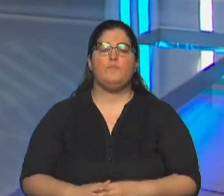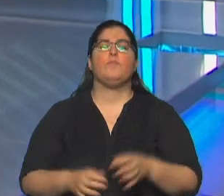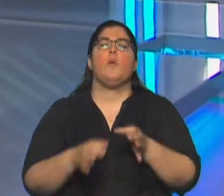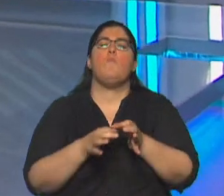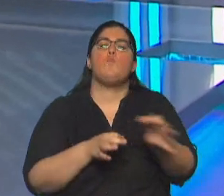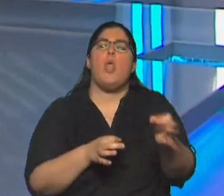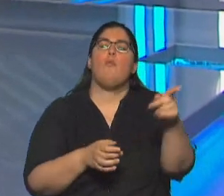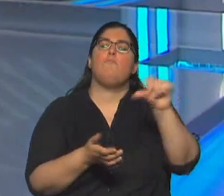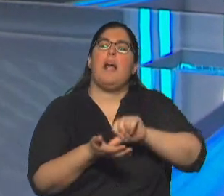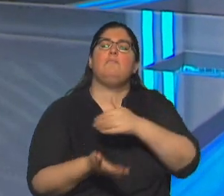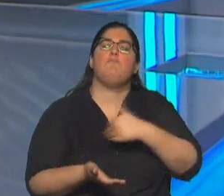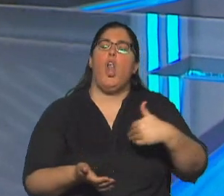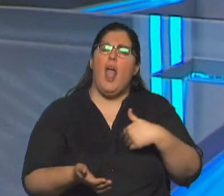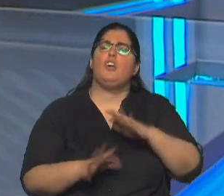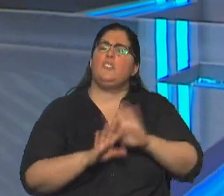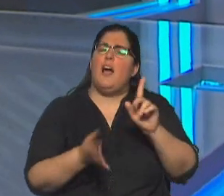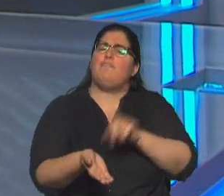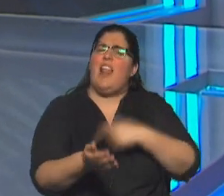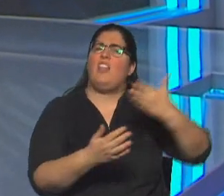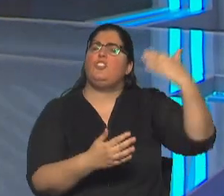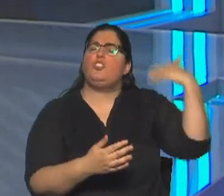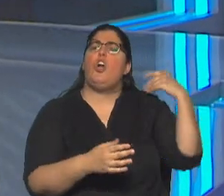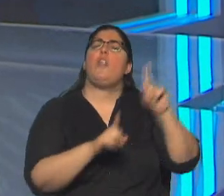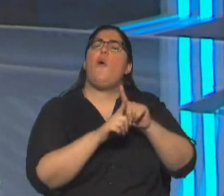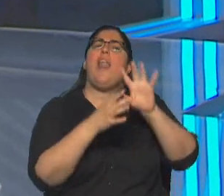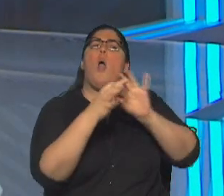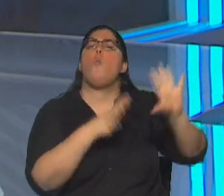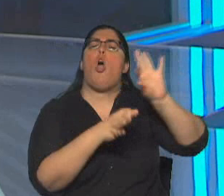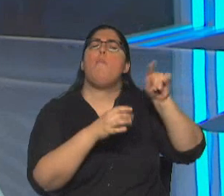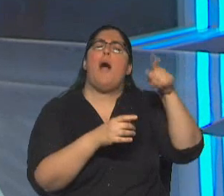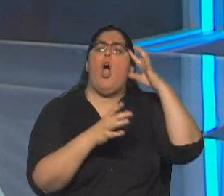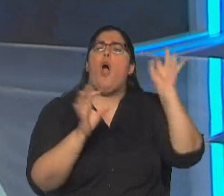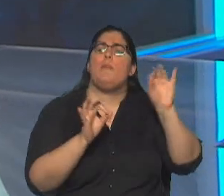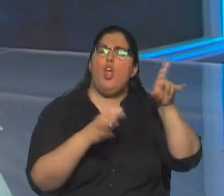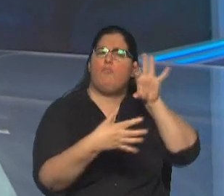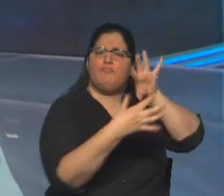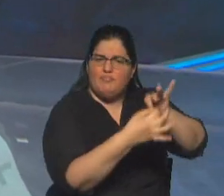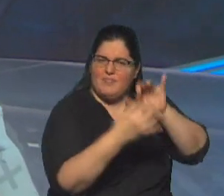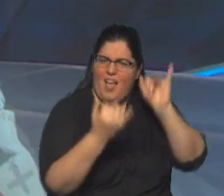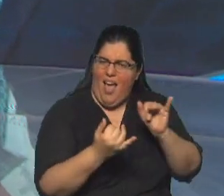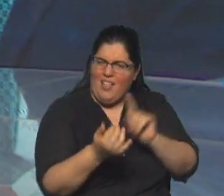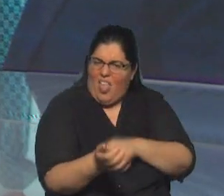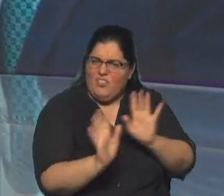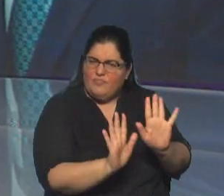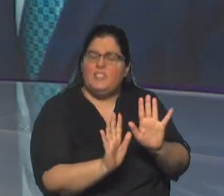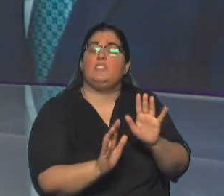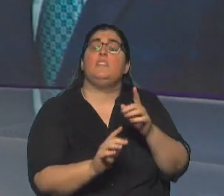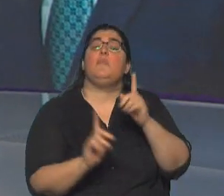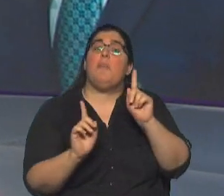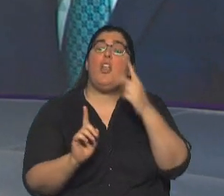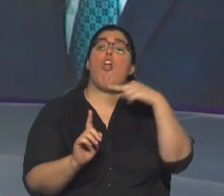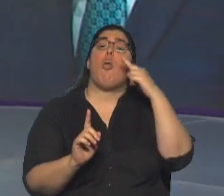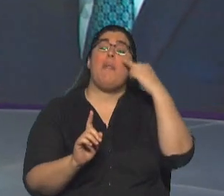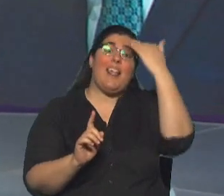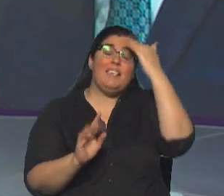polaco tiene una tradición de adhesión a las posiciones europeístas. Sin embargo, en el año 2015 eligió un gobierno nacionalista de